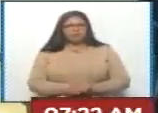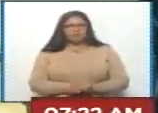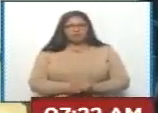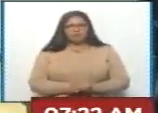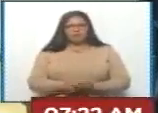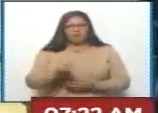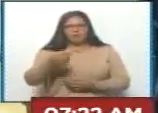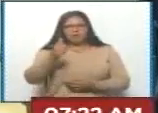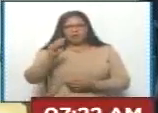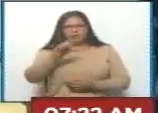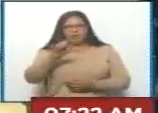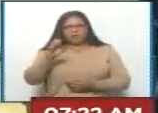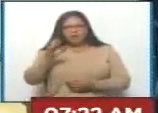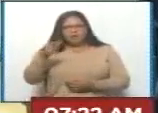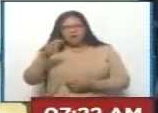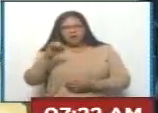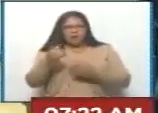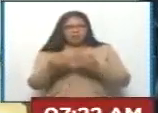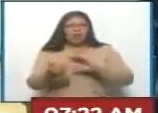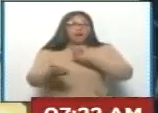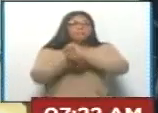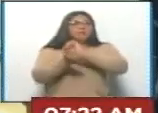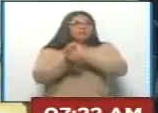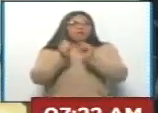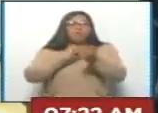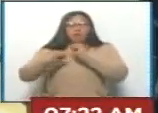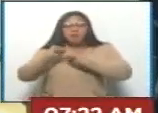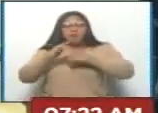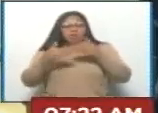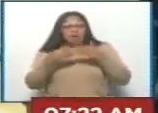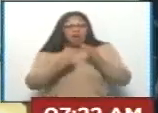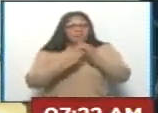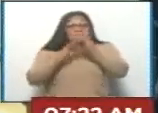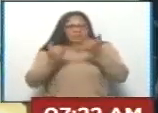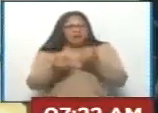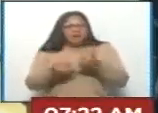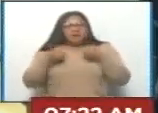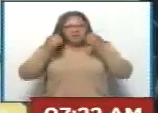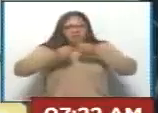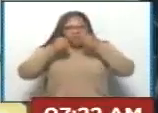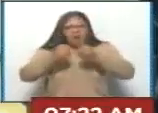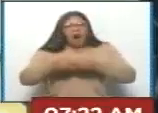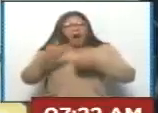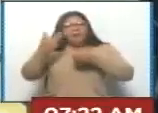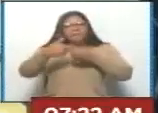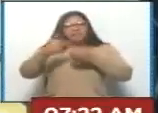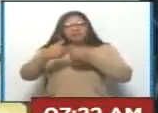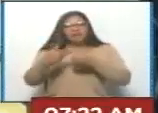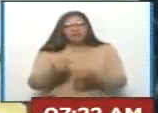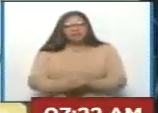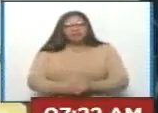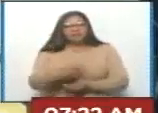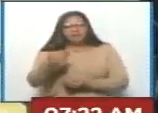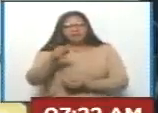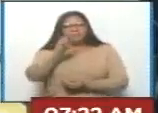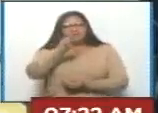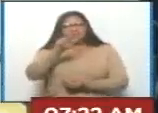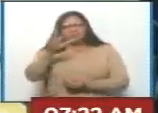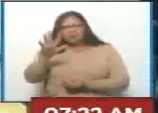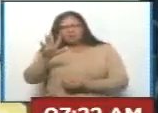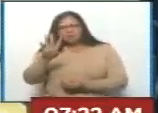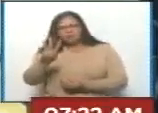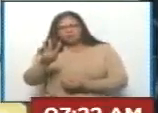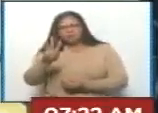y cae preso en ese movimiento porque él era quien encabezaba esa huelga petrolera, y sale el 24 de enero del